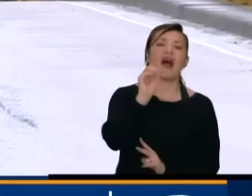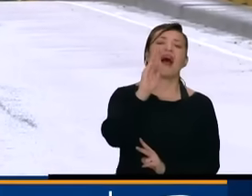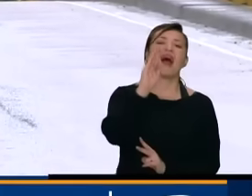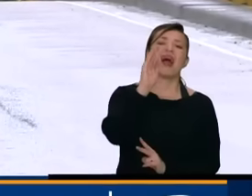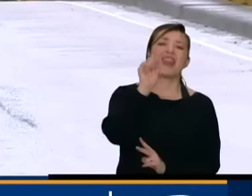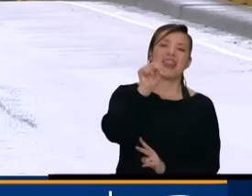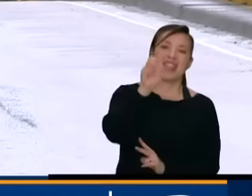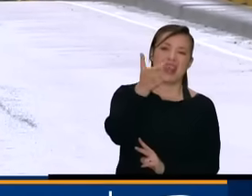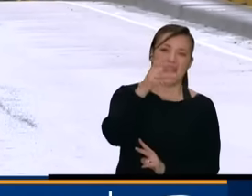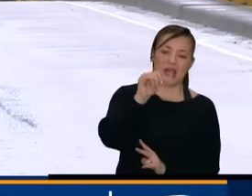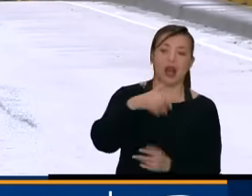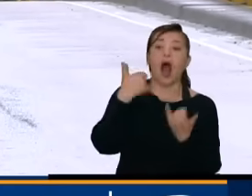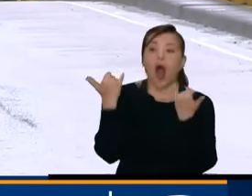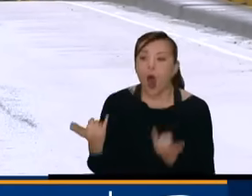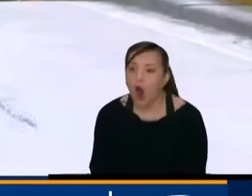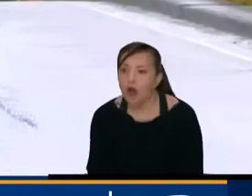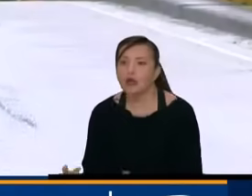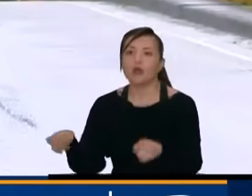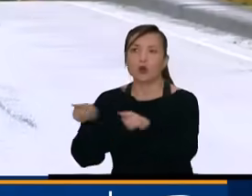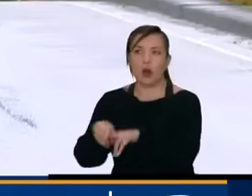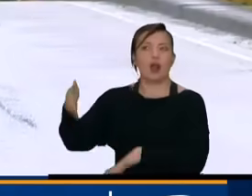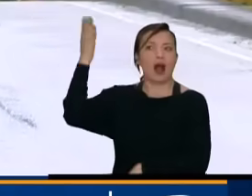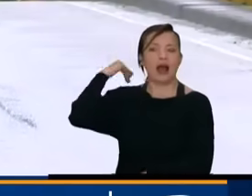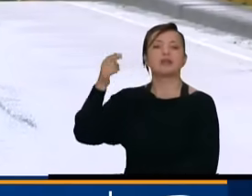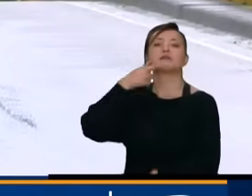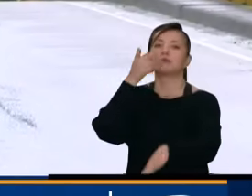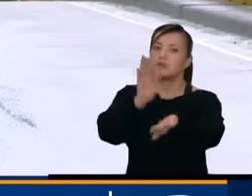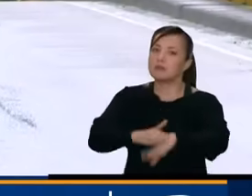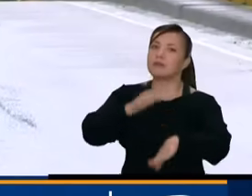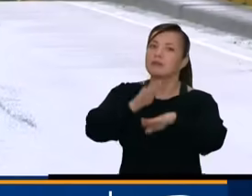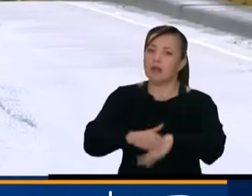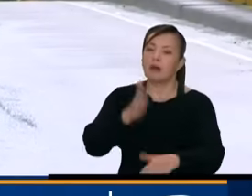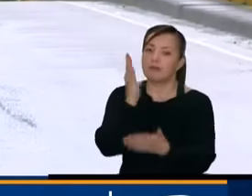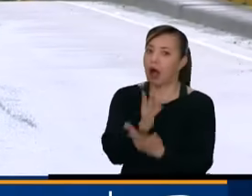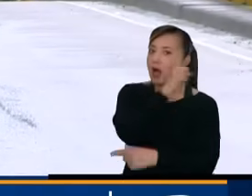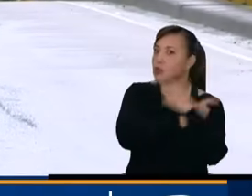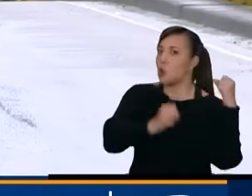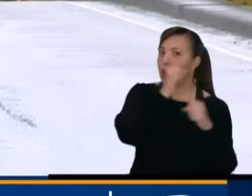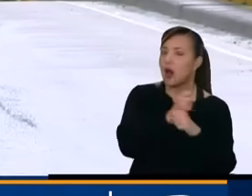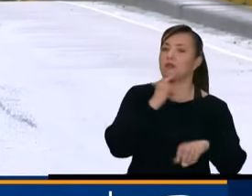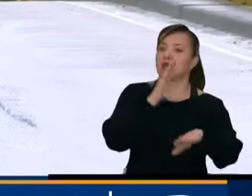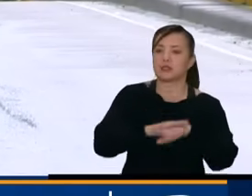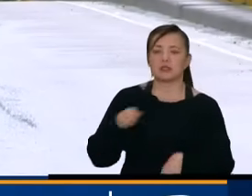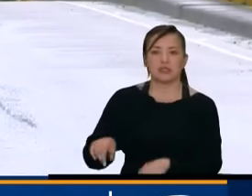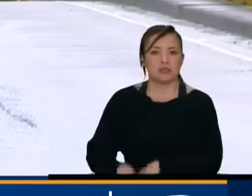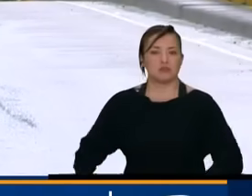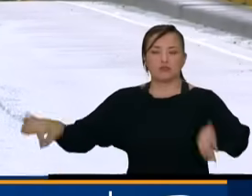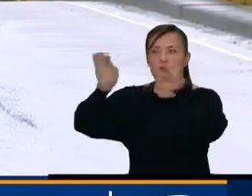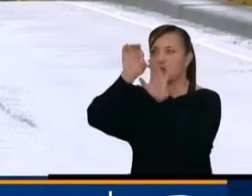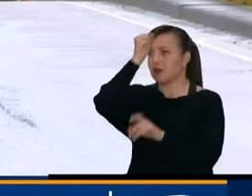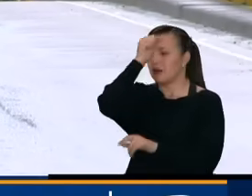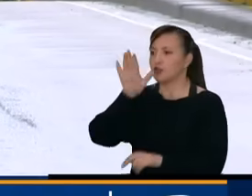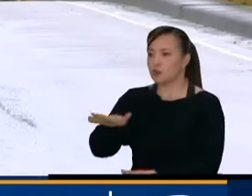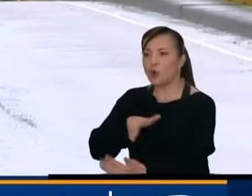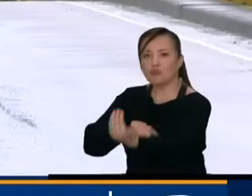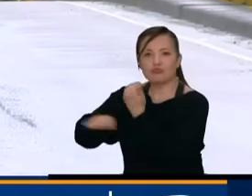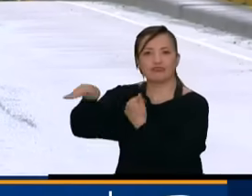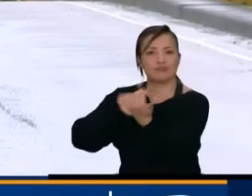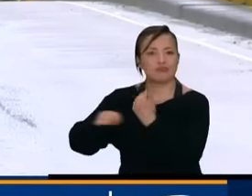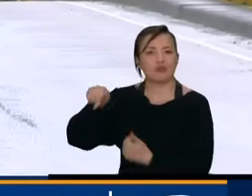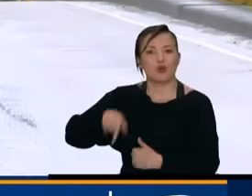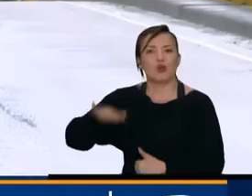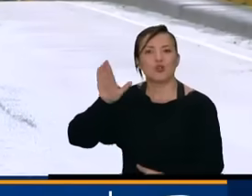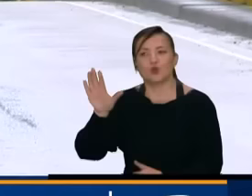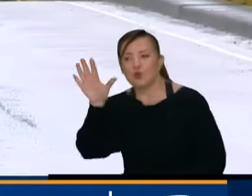había anunciado de casi hace un año atrás. Yo creo que es una vía de mucha trascendencia para el departamento y para la región, pero que vemos